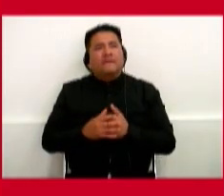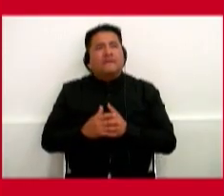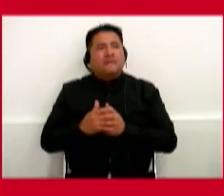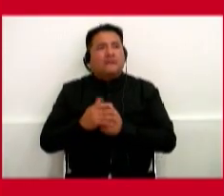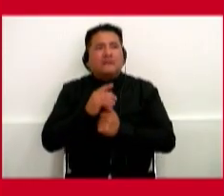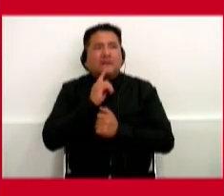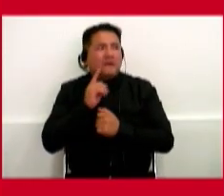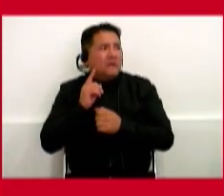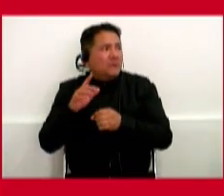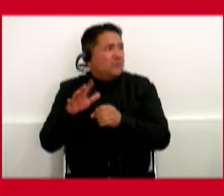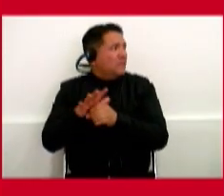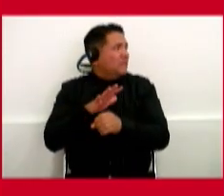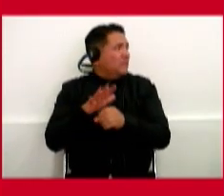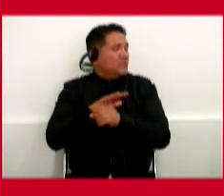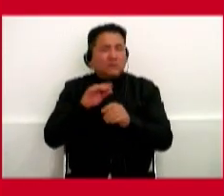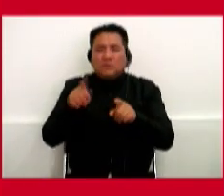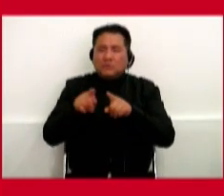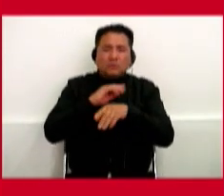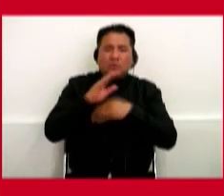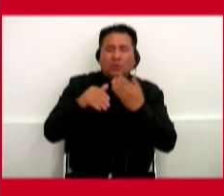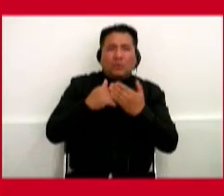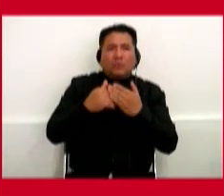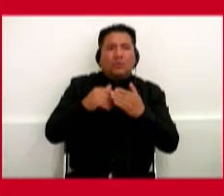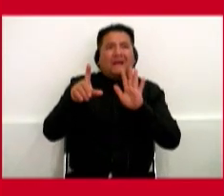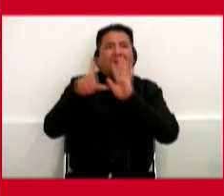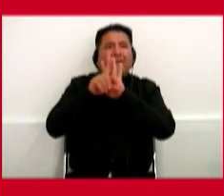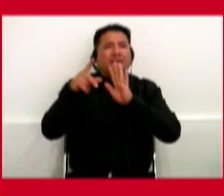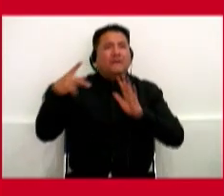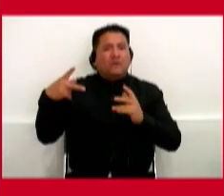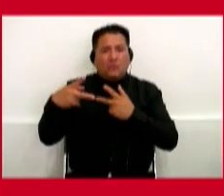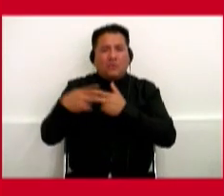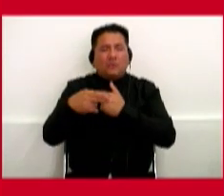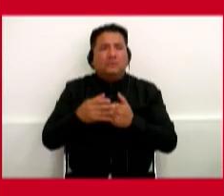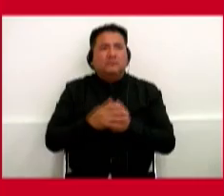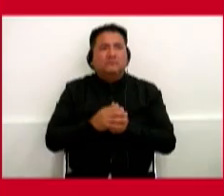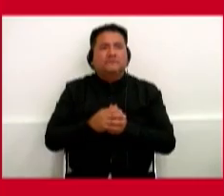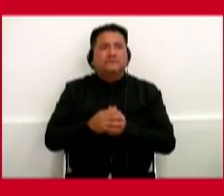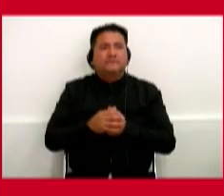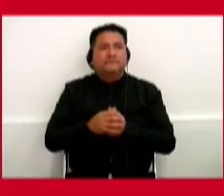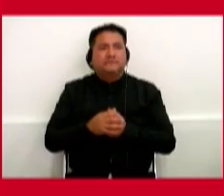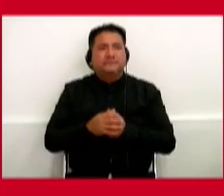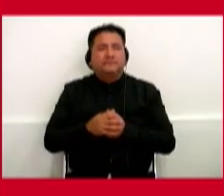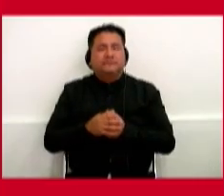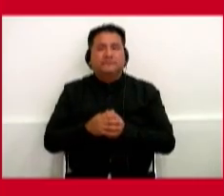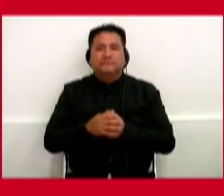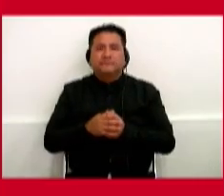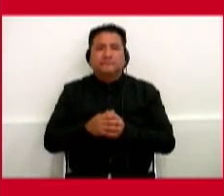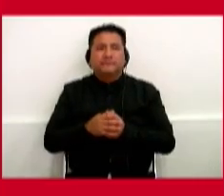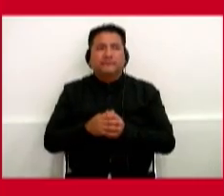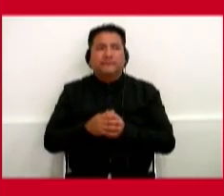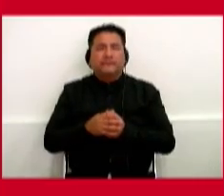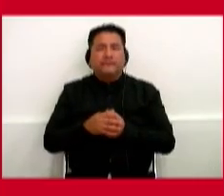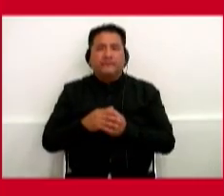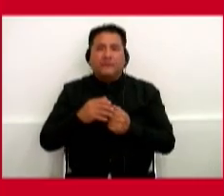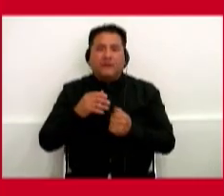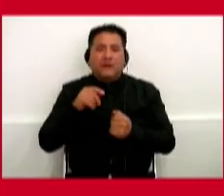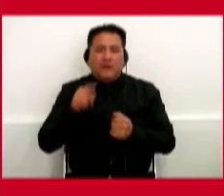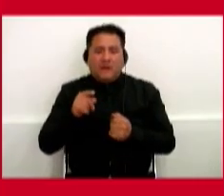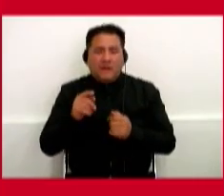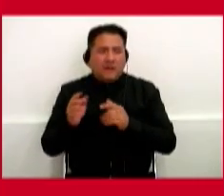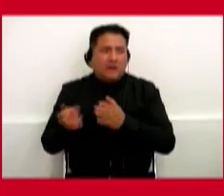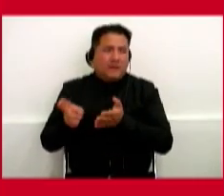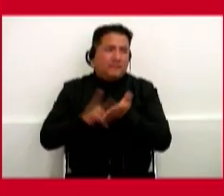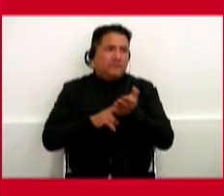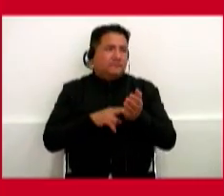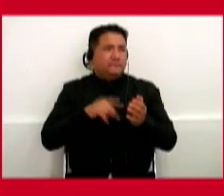con una estrategia de ley de corte. Esto en general, cuando uno lo aplica a un concepto ya de plan minero completo,